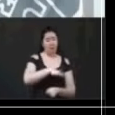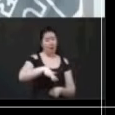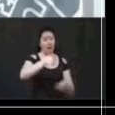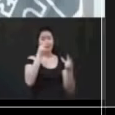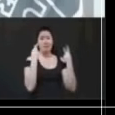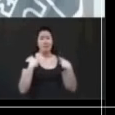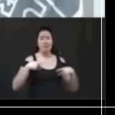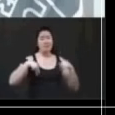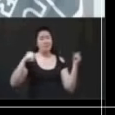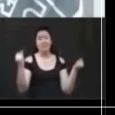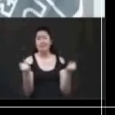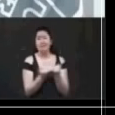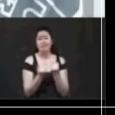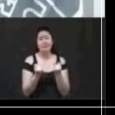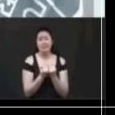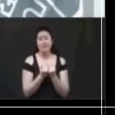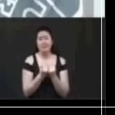del pueblo.